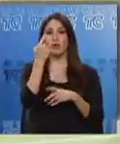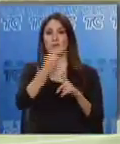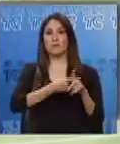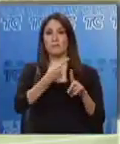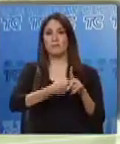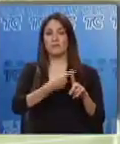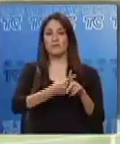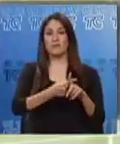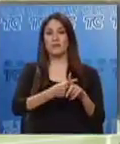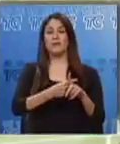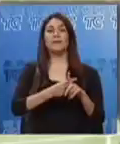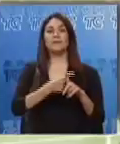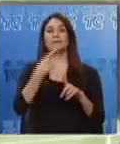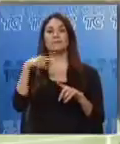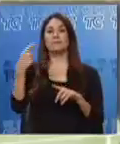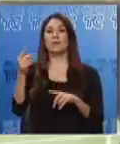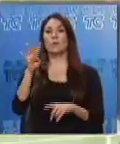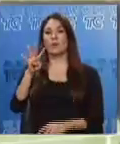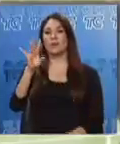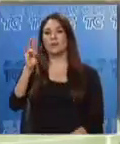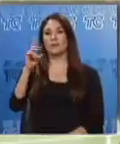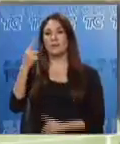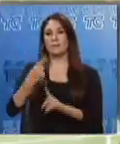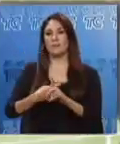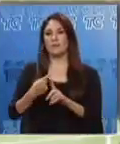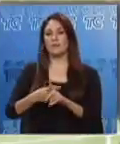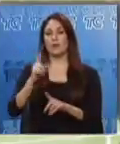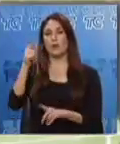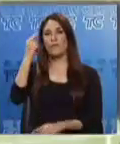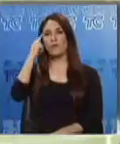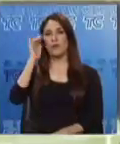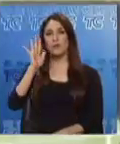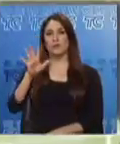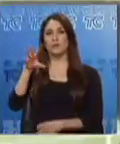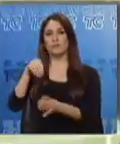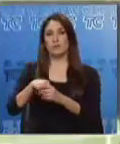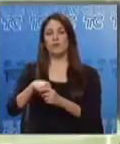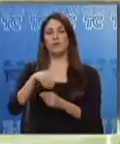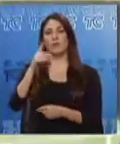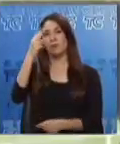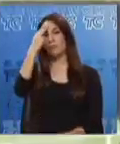gestión frente a los 47 meses del gobierno del jefe de Estado dominicano.